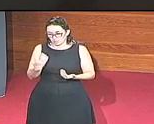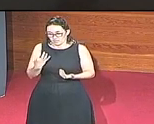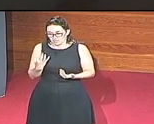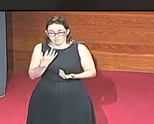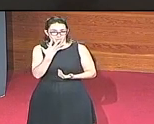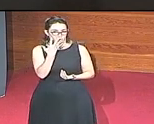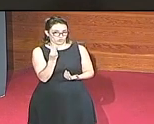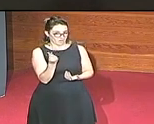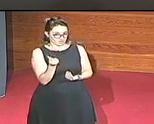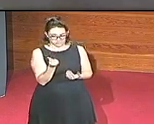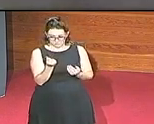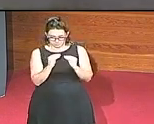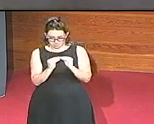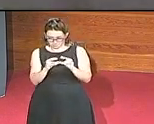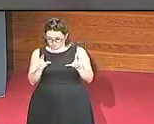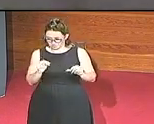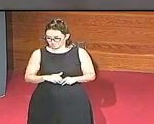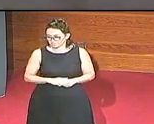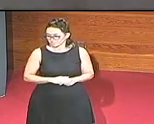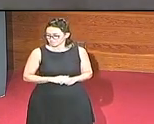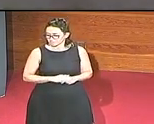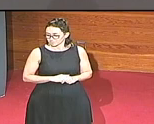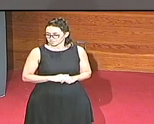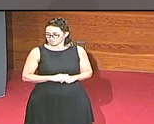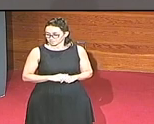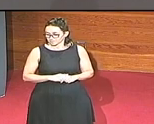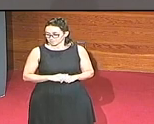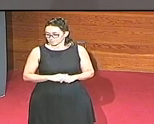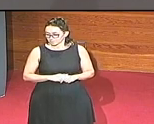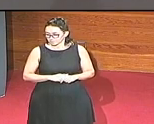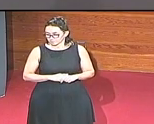días y eso y la infografía